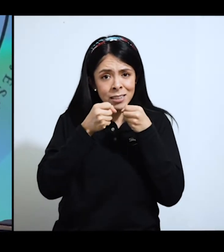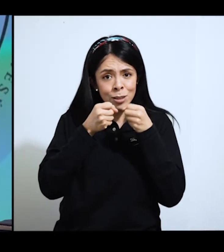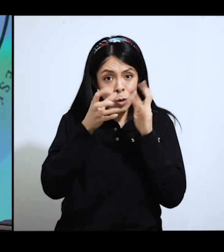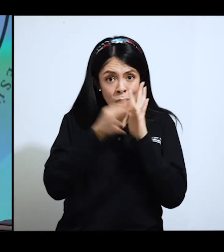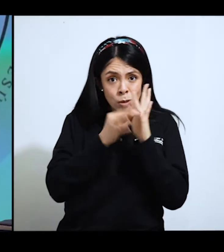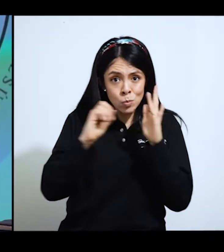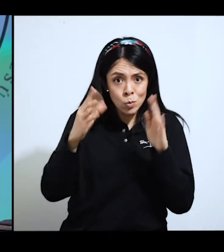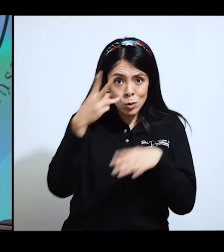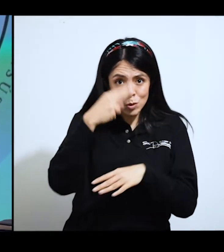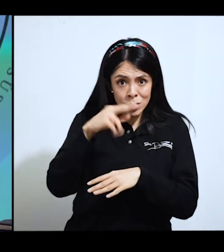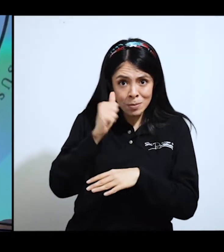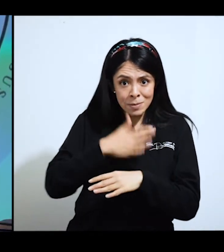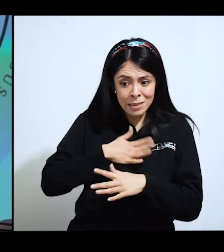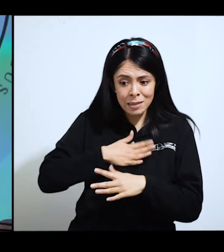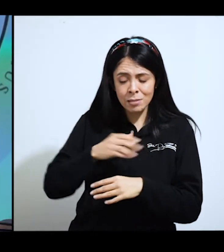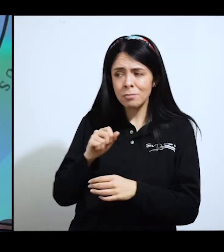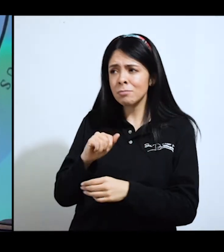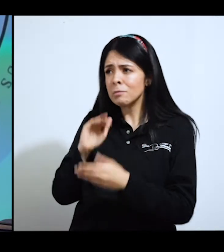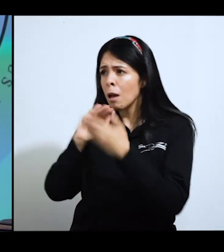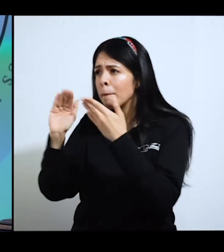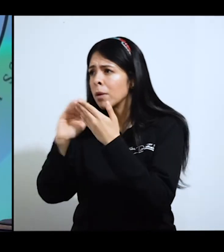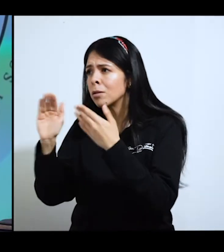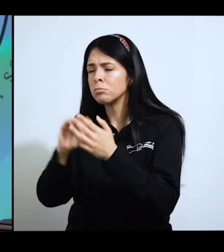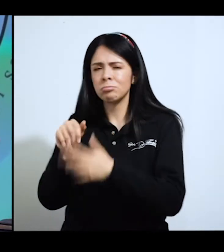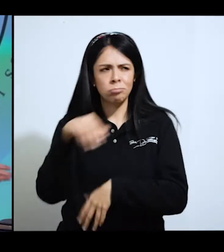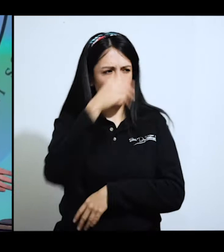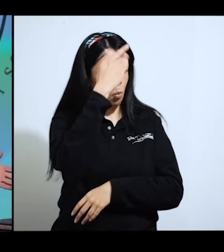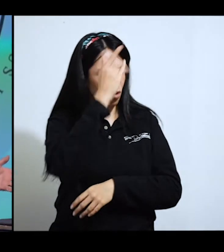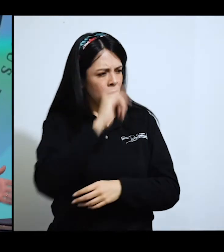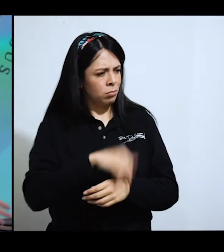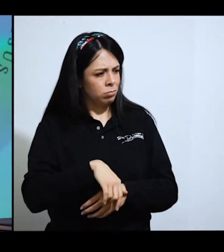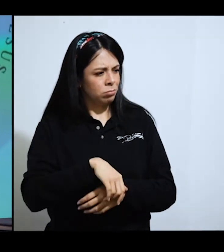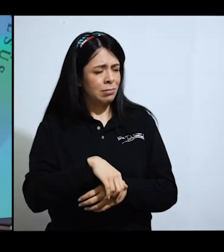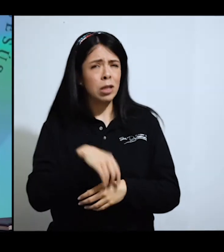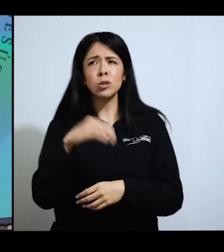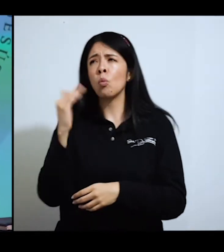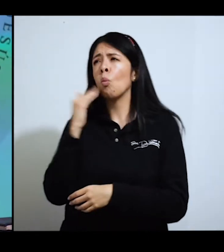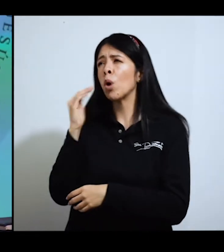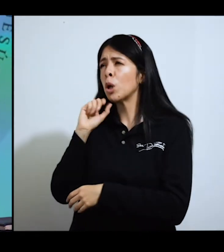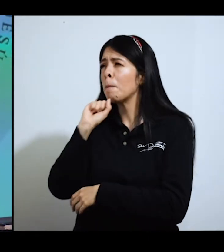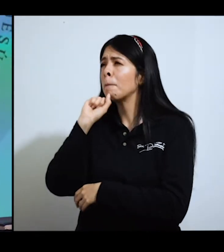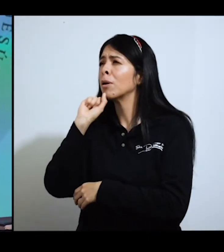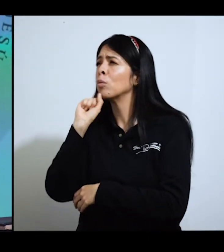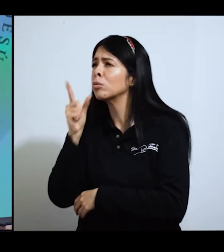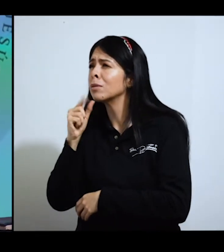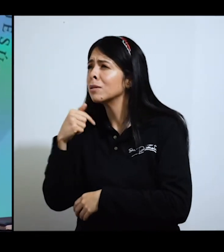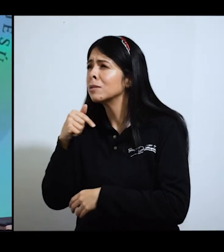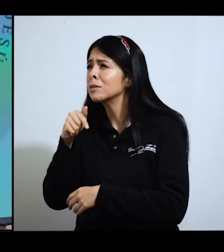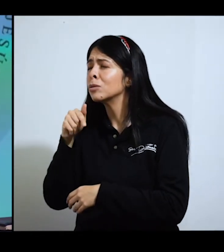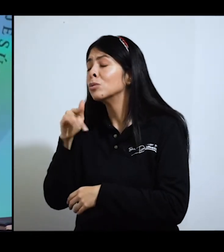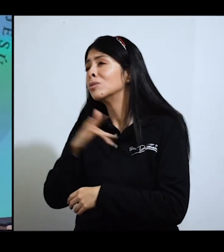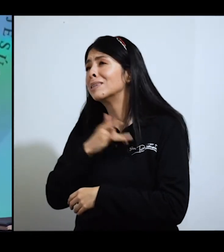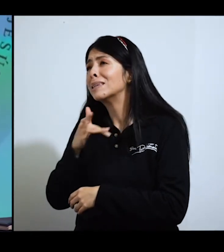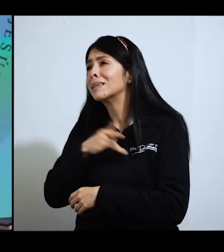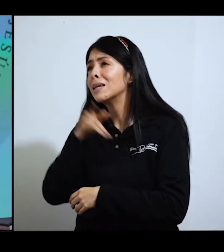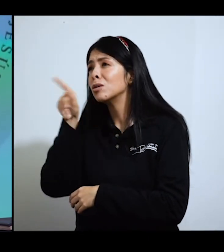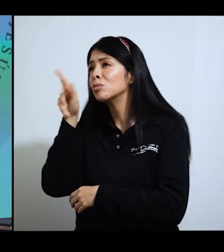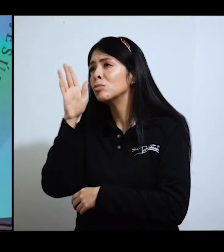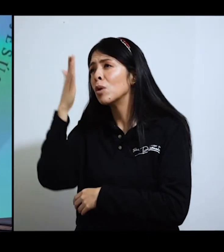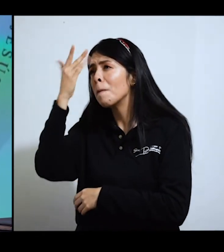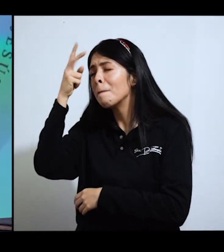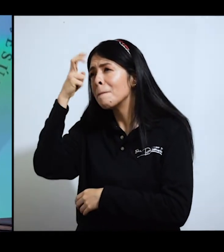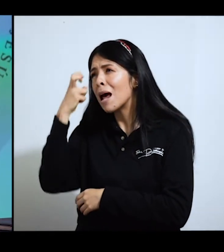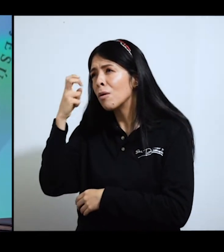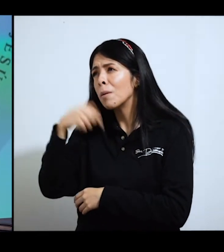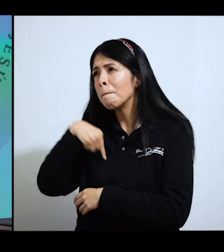luego, al final de la entrevista, Tomás me pidió perdón. Y le dije: ¿pero por qué? Digo: es que cuando le hice